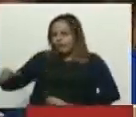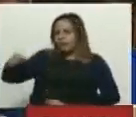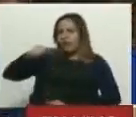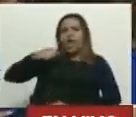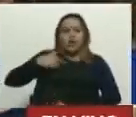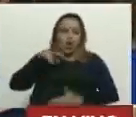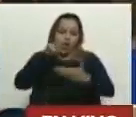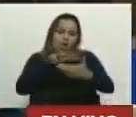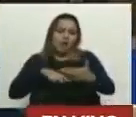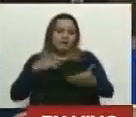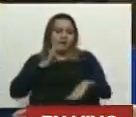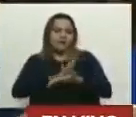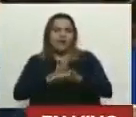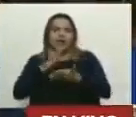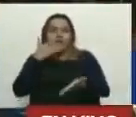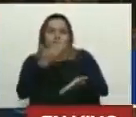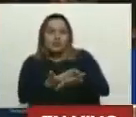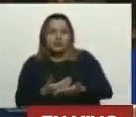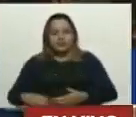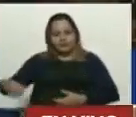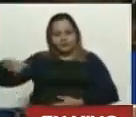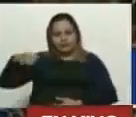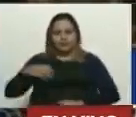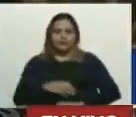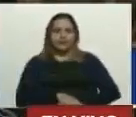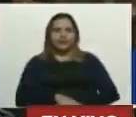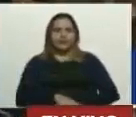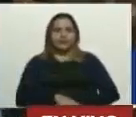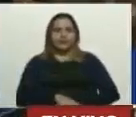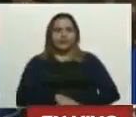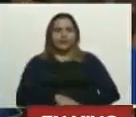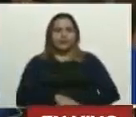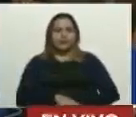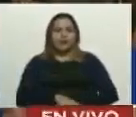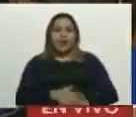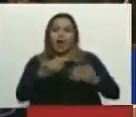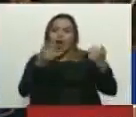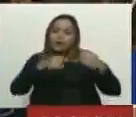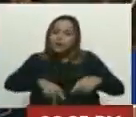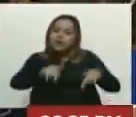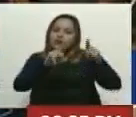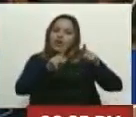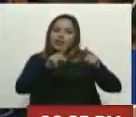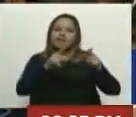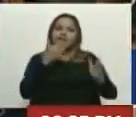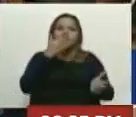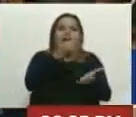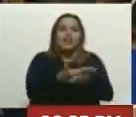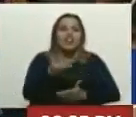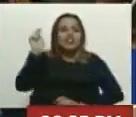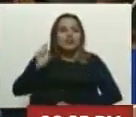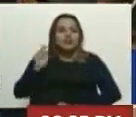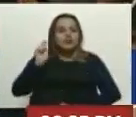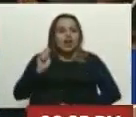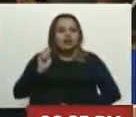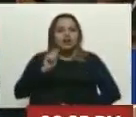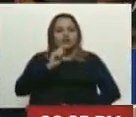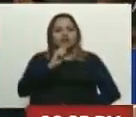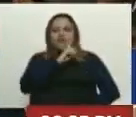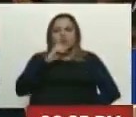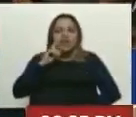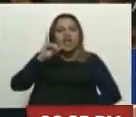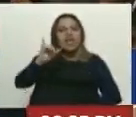calma. Gracias. No voy a perder la oportunidad de dar las gracias al diputado Pedro Infante,